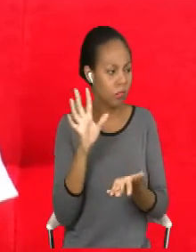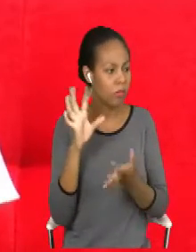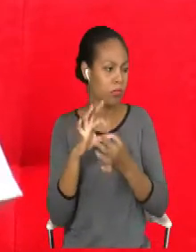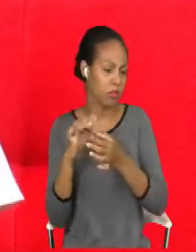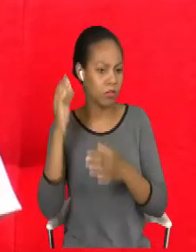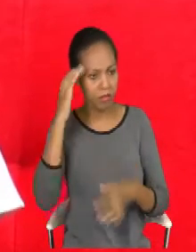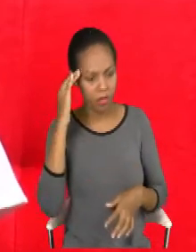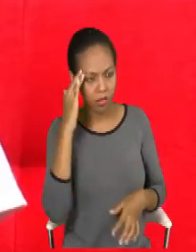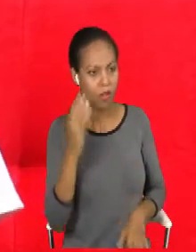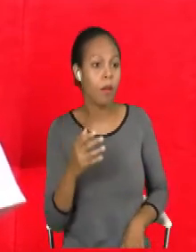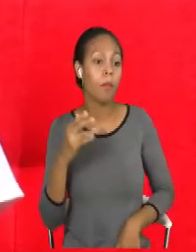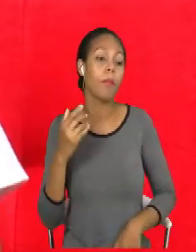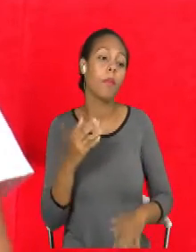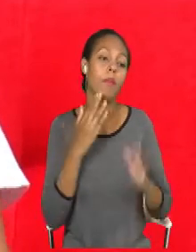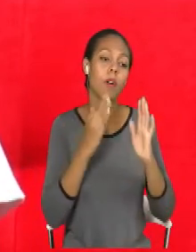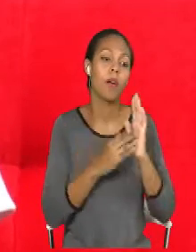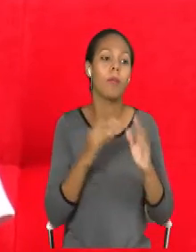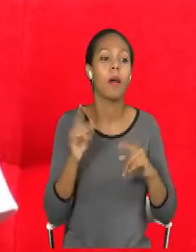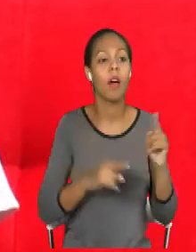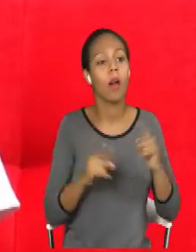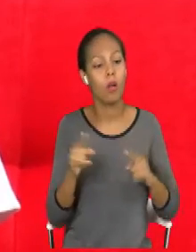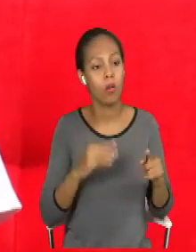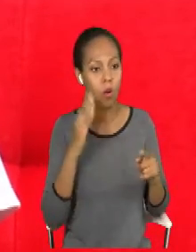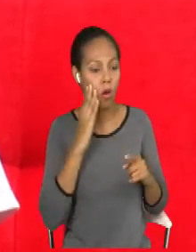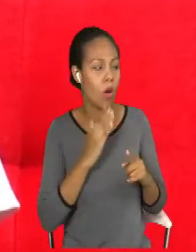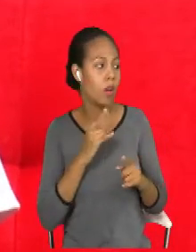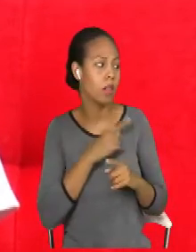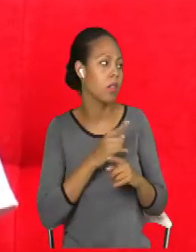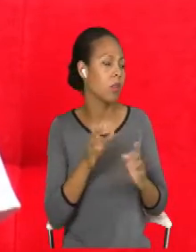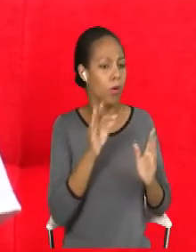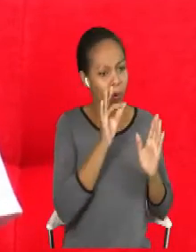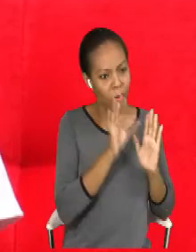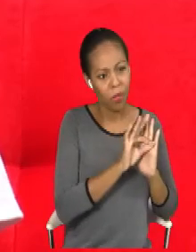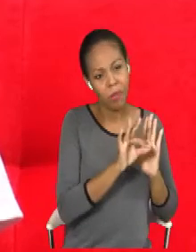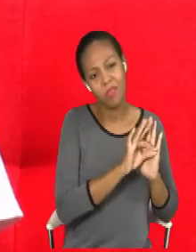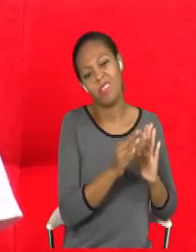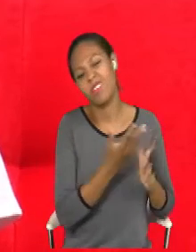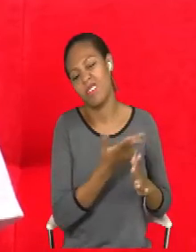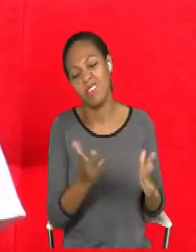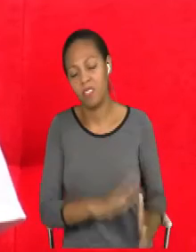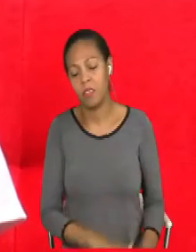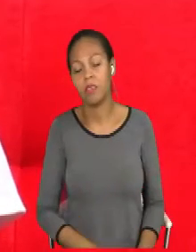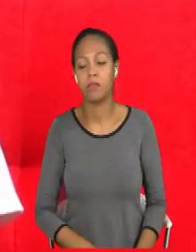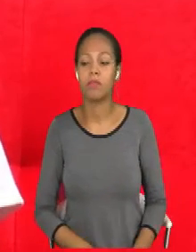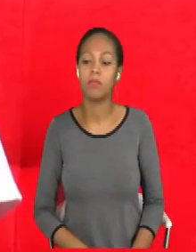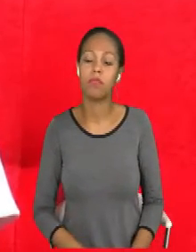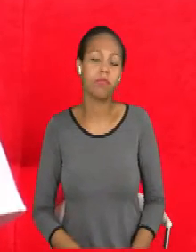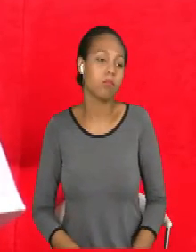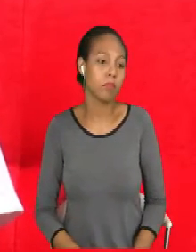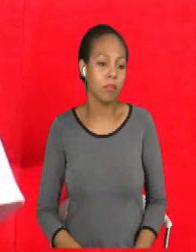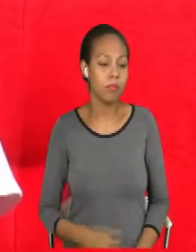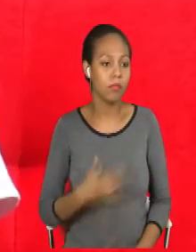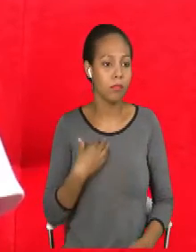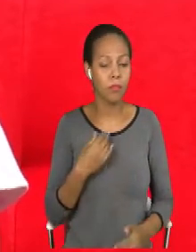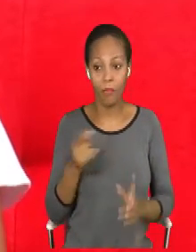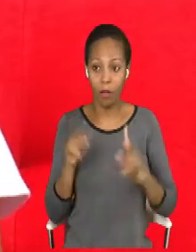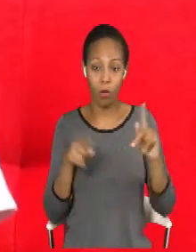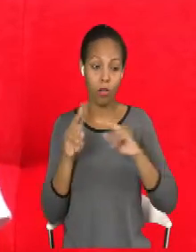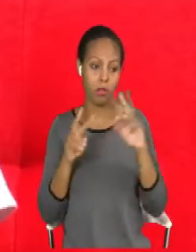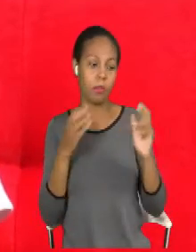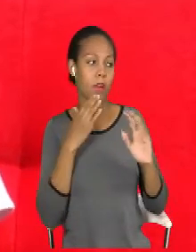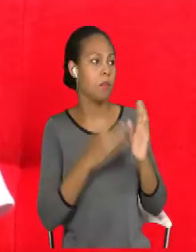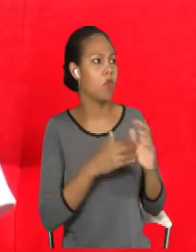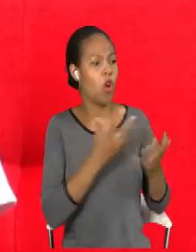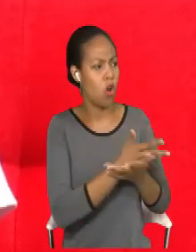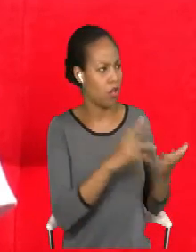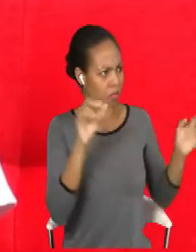Hablando de los jóvenes, de las drogas, hablamos un tema muy especial que es cómo huir de la maldad o cómo evitar la